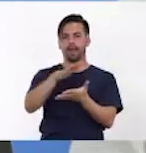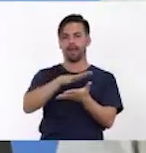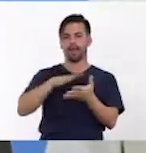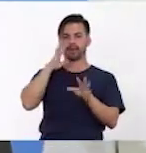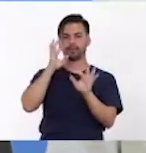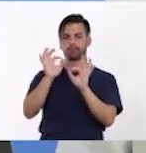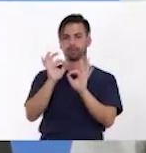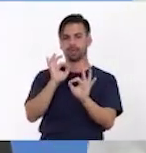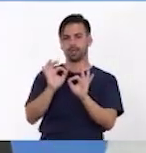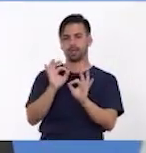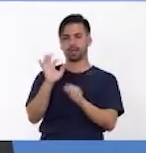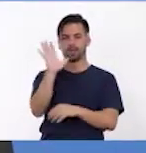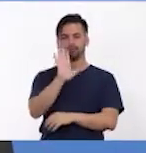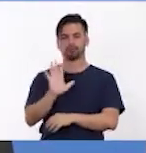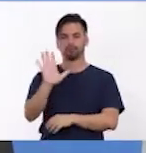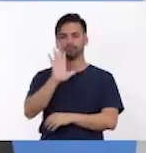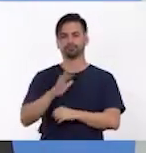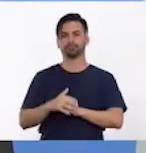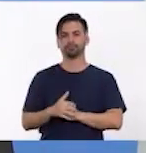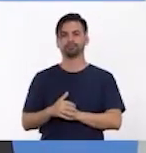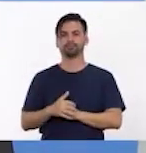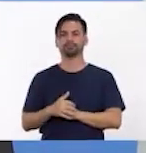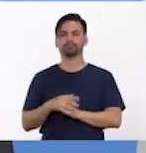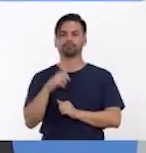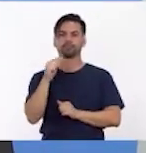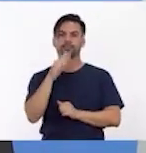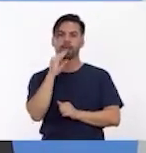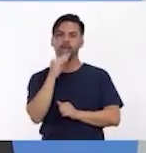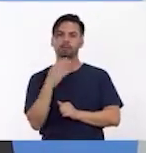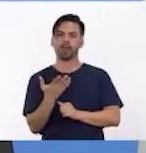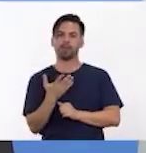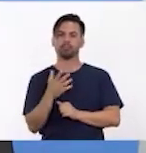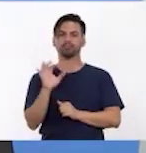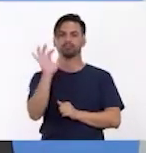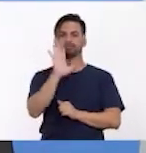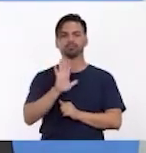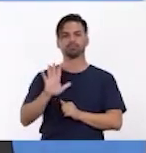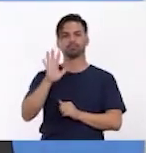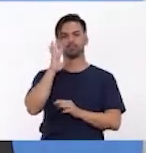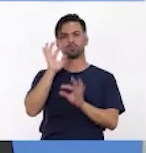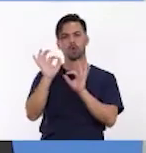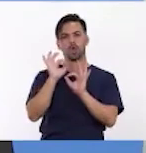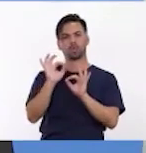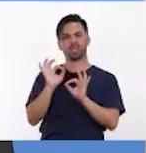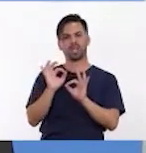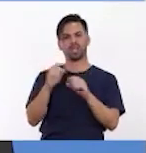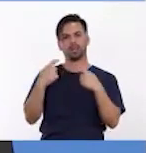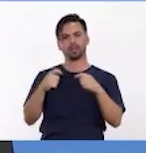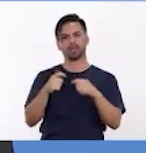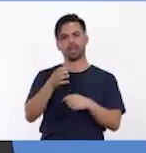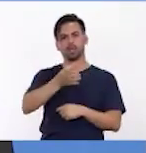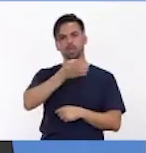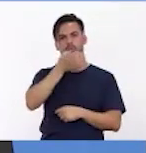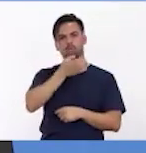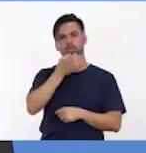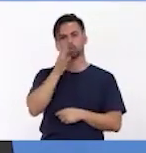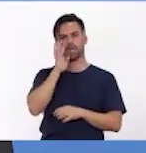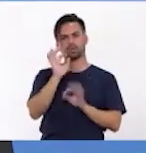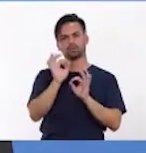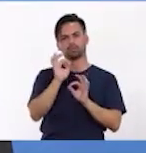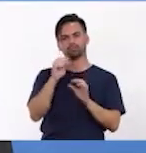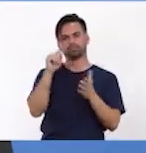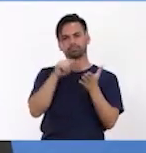Cuando hablemos de las áreas protegidas, debe haber una definición del concepto de área